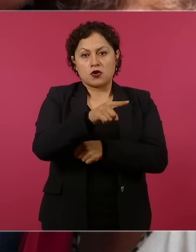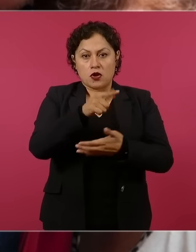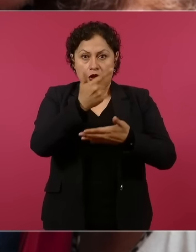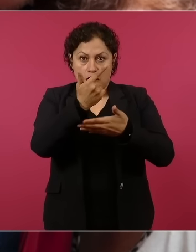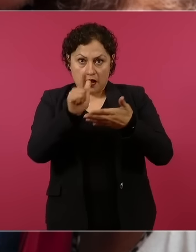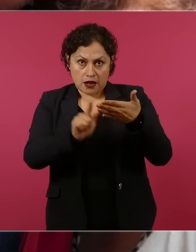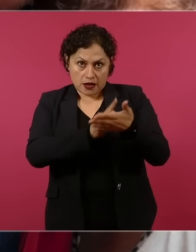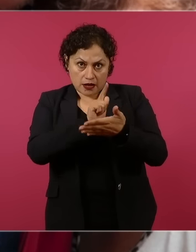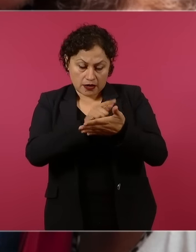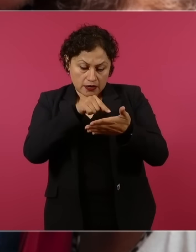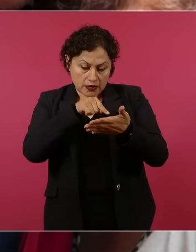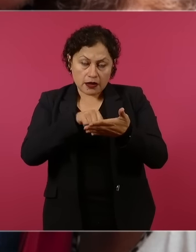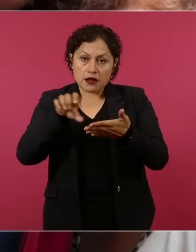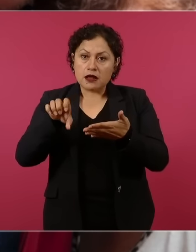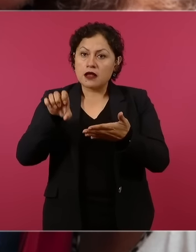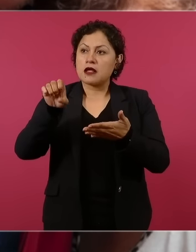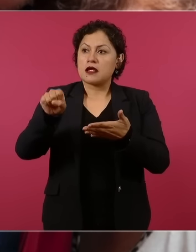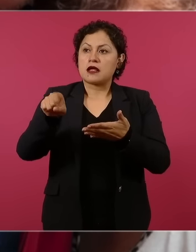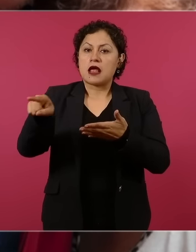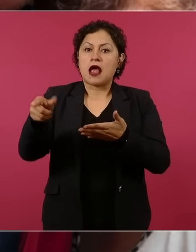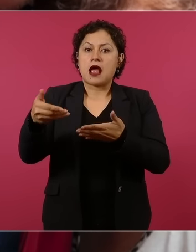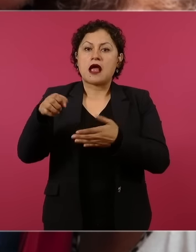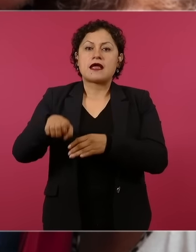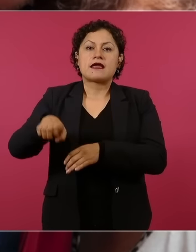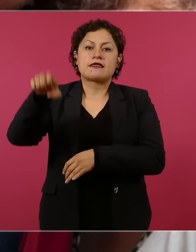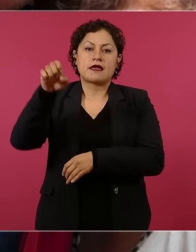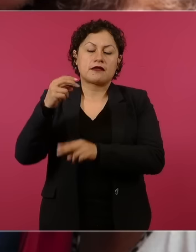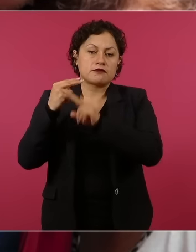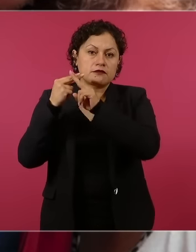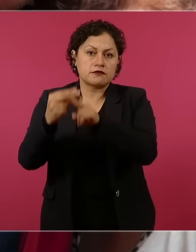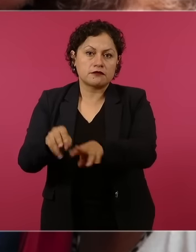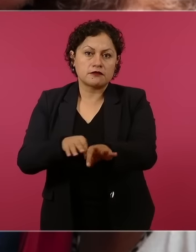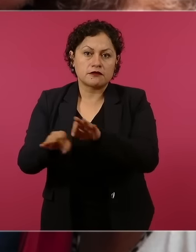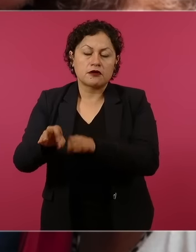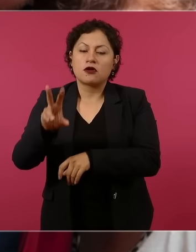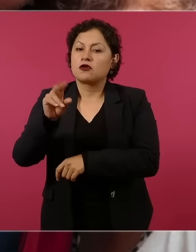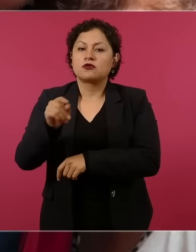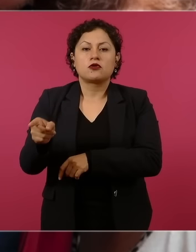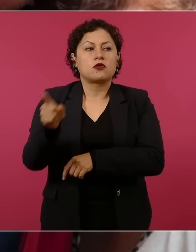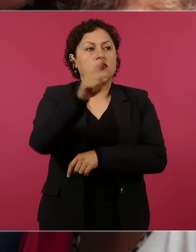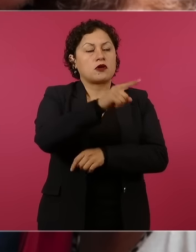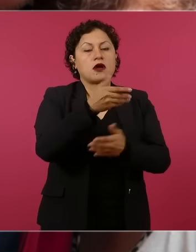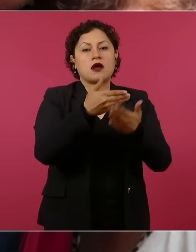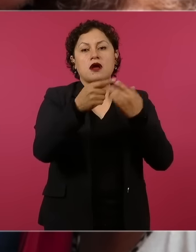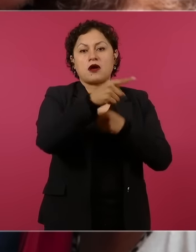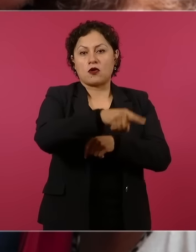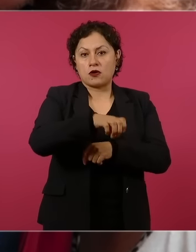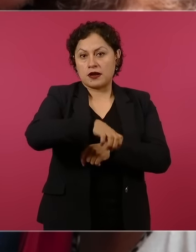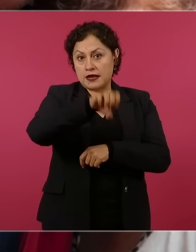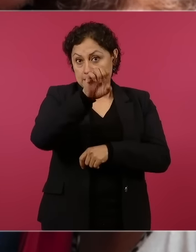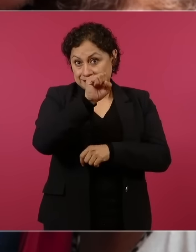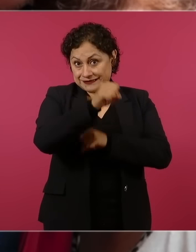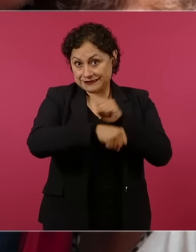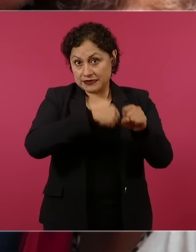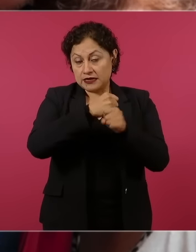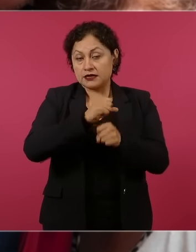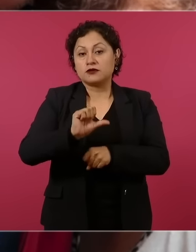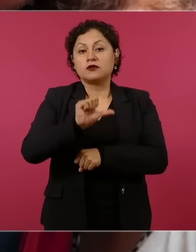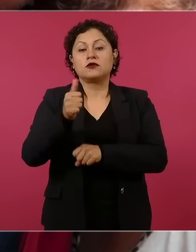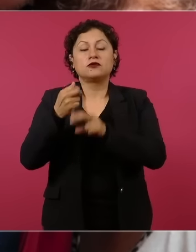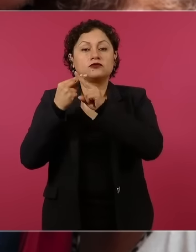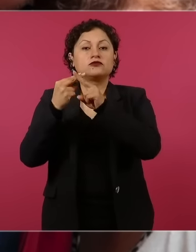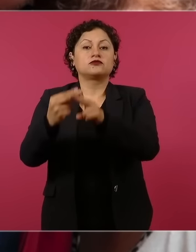cumplir 60 años y no 10, sino 25 años de cotización para poder acceder a una